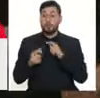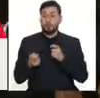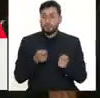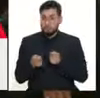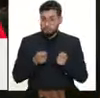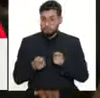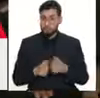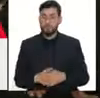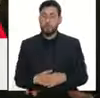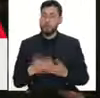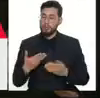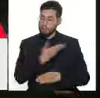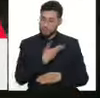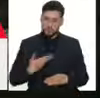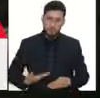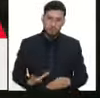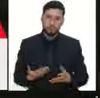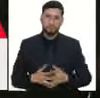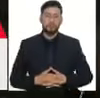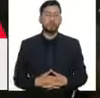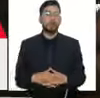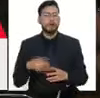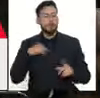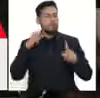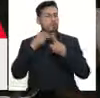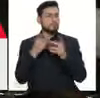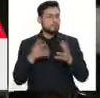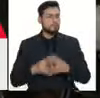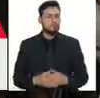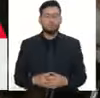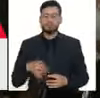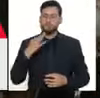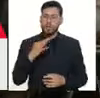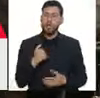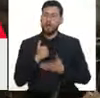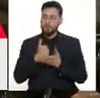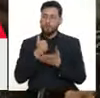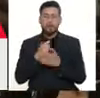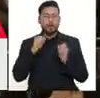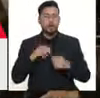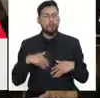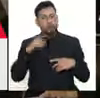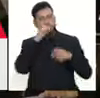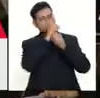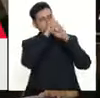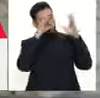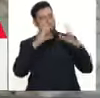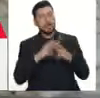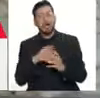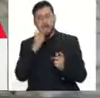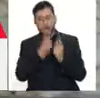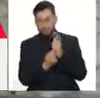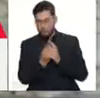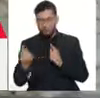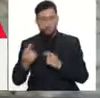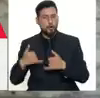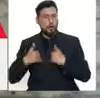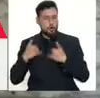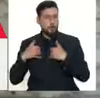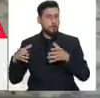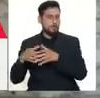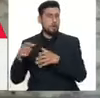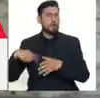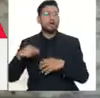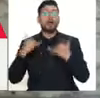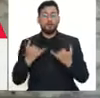gobierno y como presidente, mi objetivo siempre será ayudarlos a cumplir los sueños a cada uno de estos jóvenes que hoy